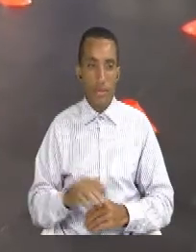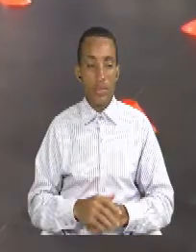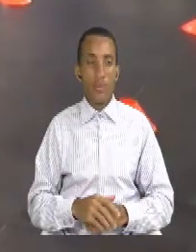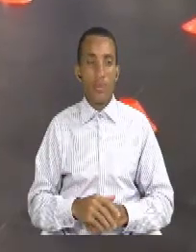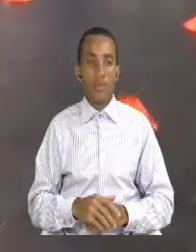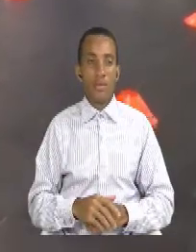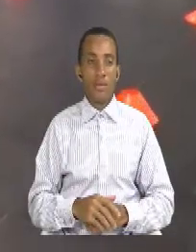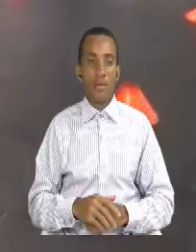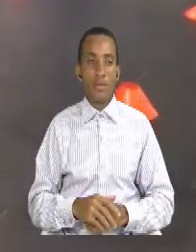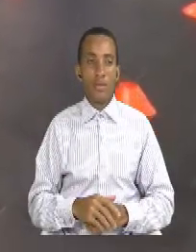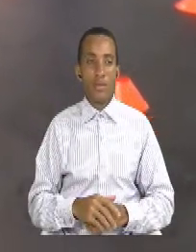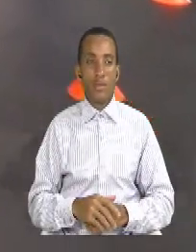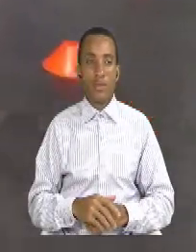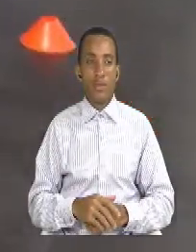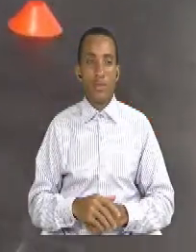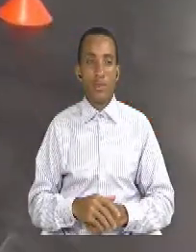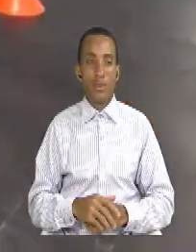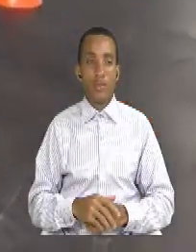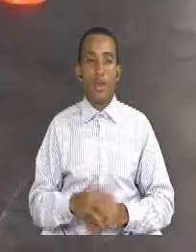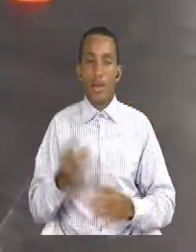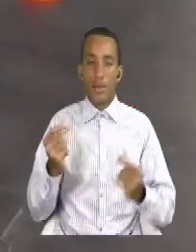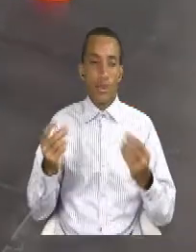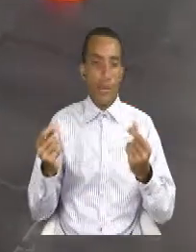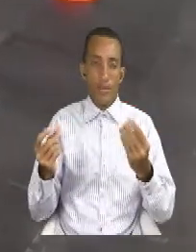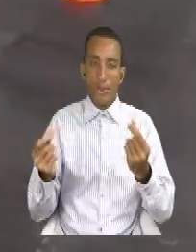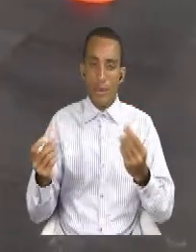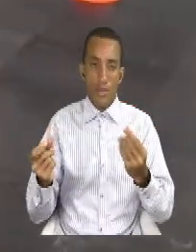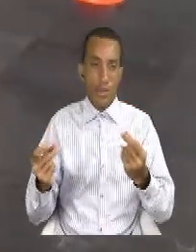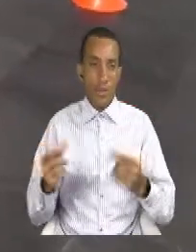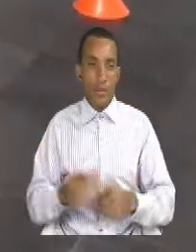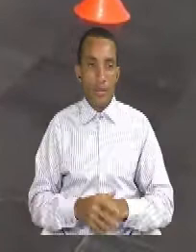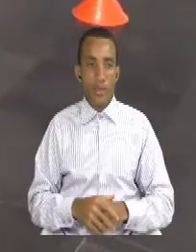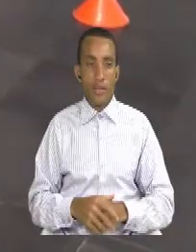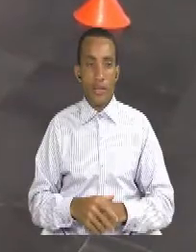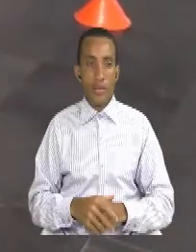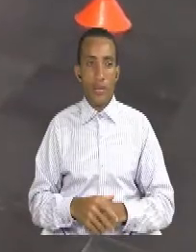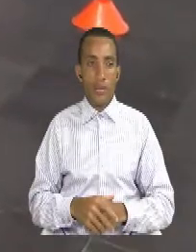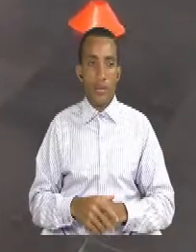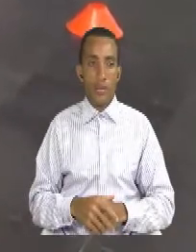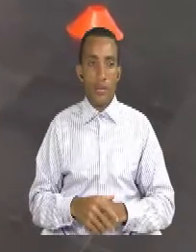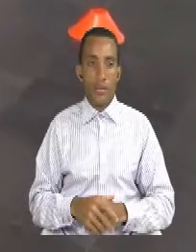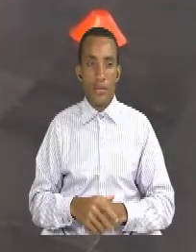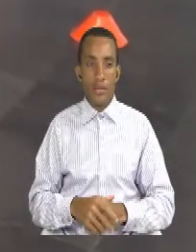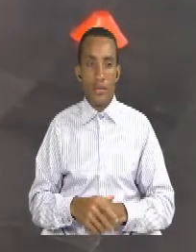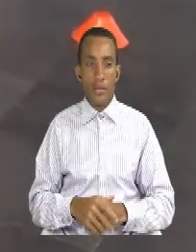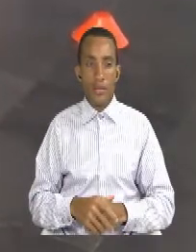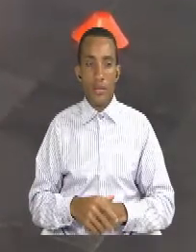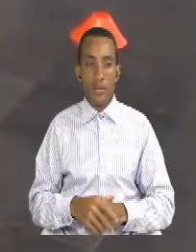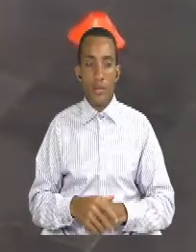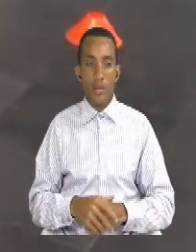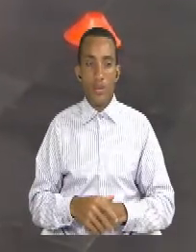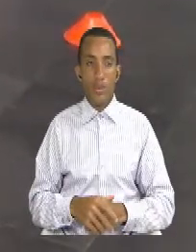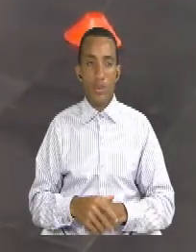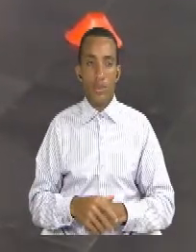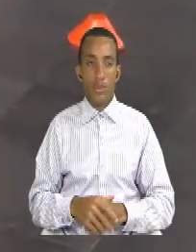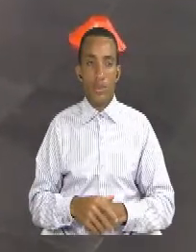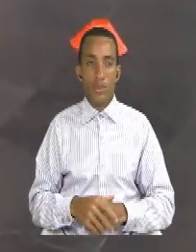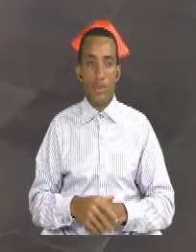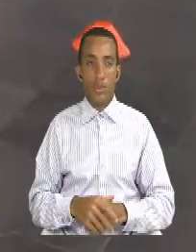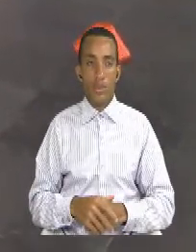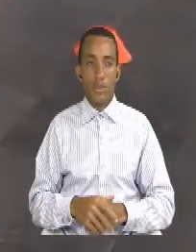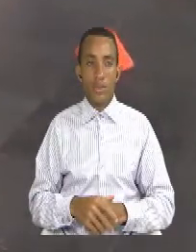cortico pero rápido, una vez más, dale, cara. Toco, voy allá, vuelvo y toco. Última. Exacto, muy